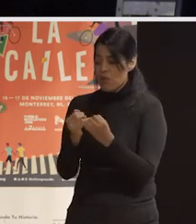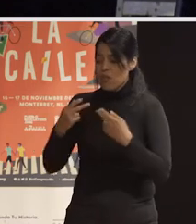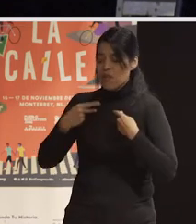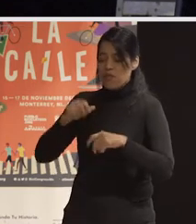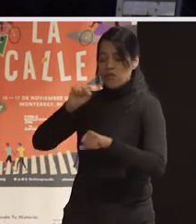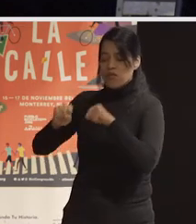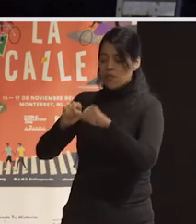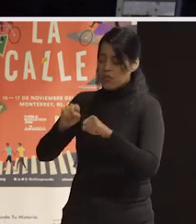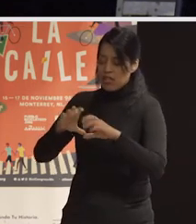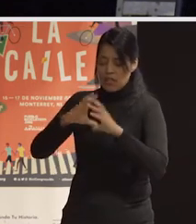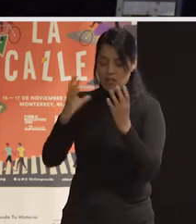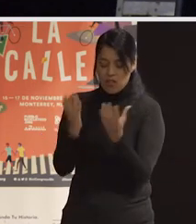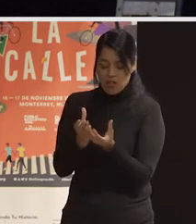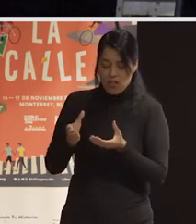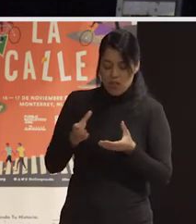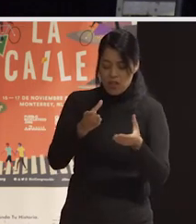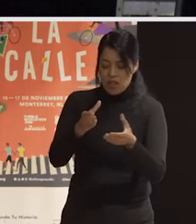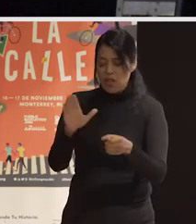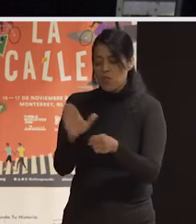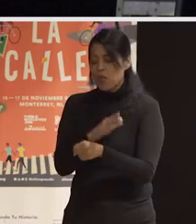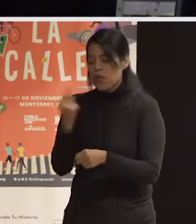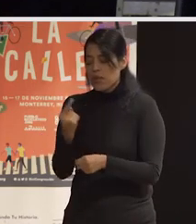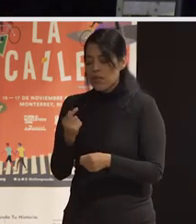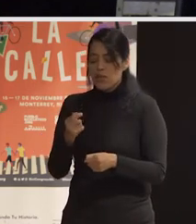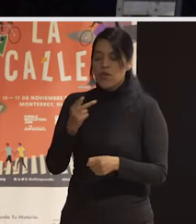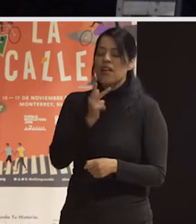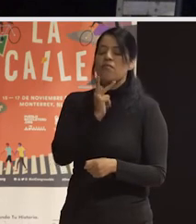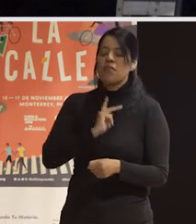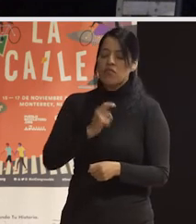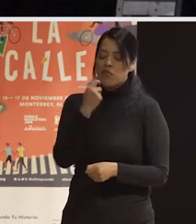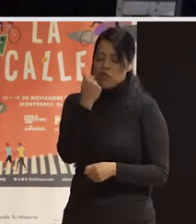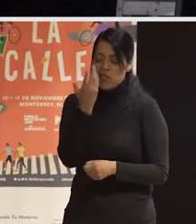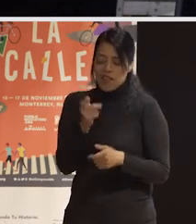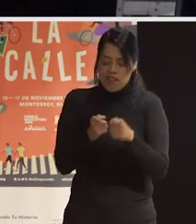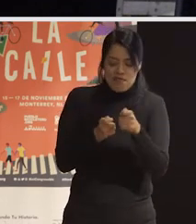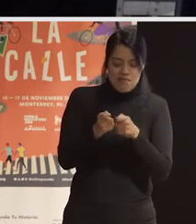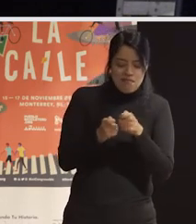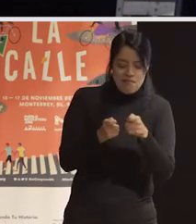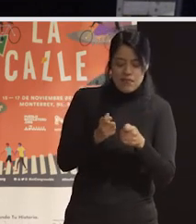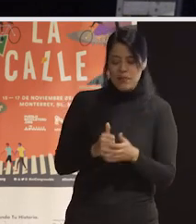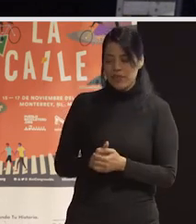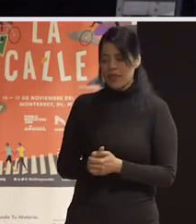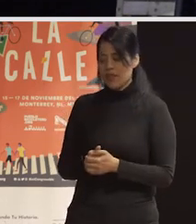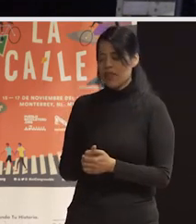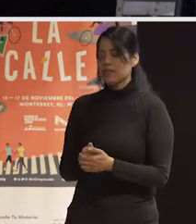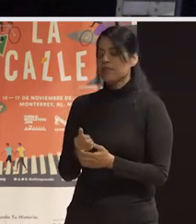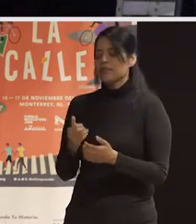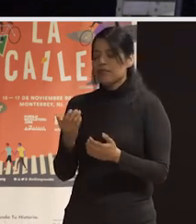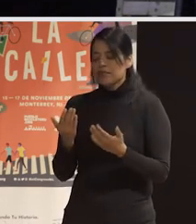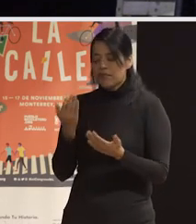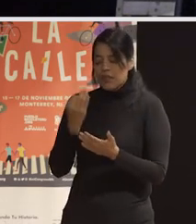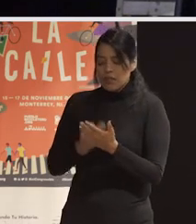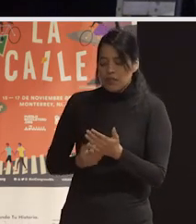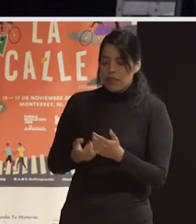caminos del mundo por la dominación de la economía petrolera si todo esto pasa y nos sobran tiempos recursos tenemos una